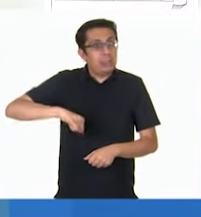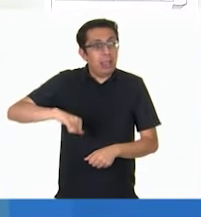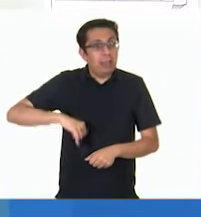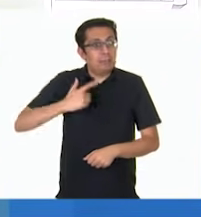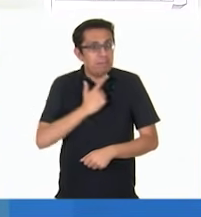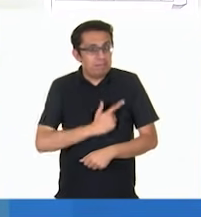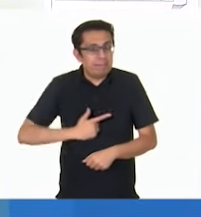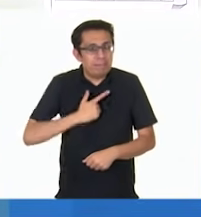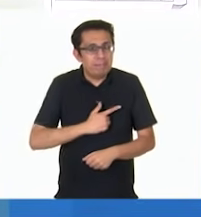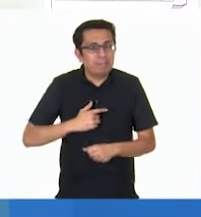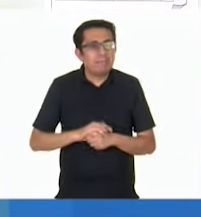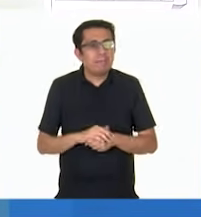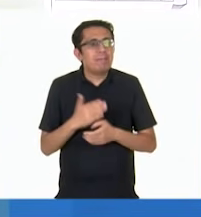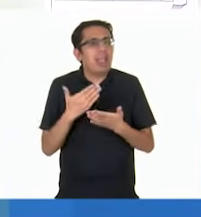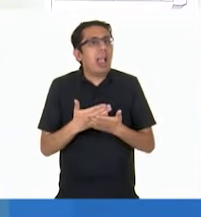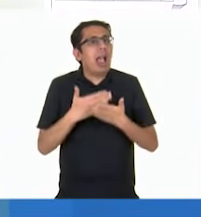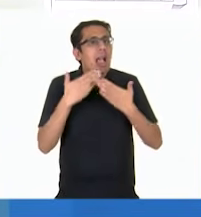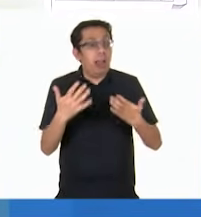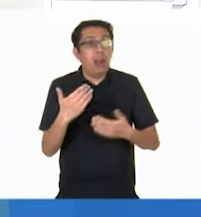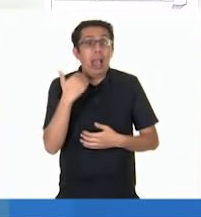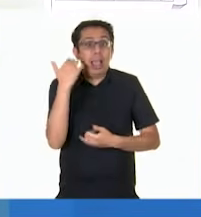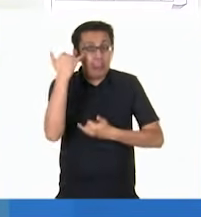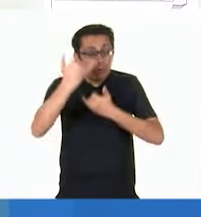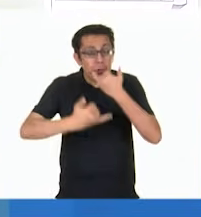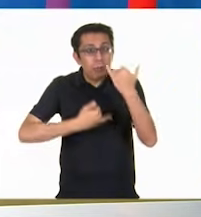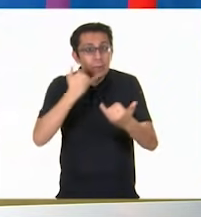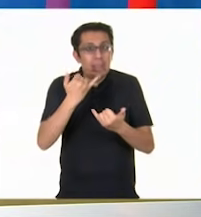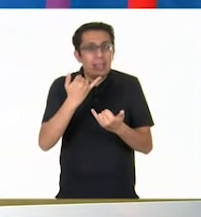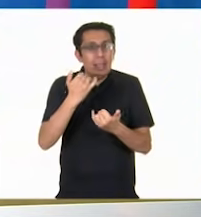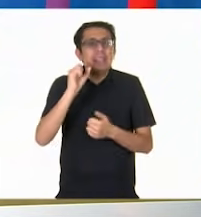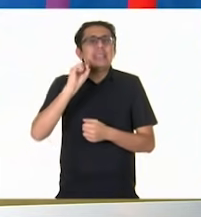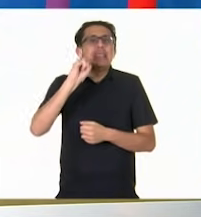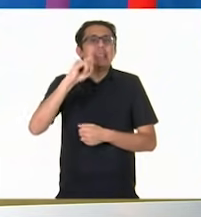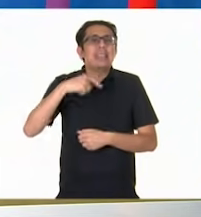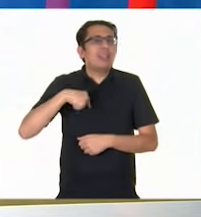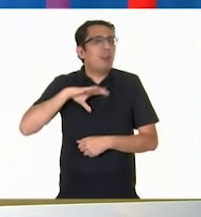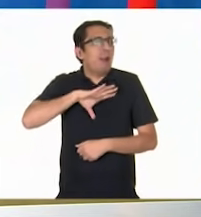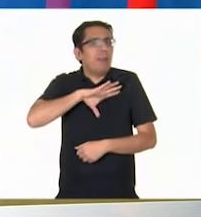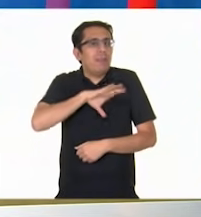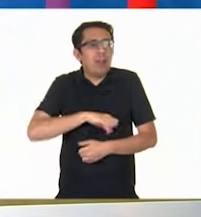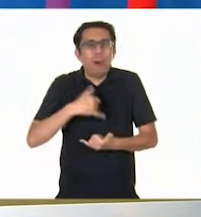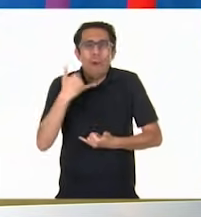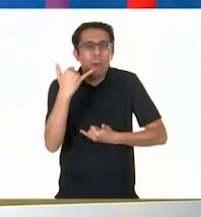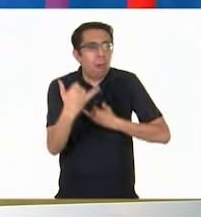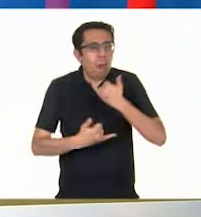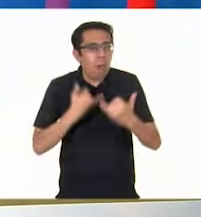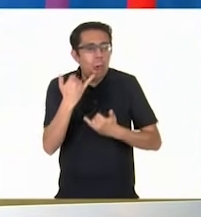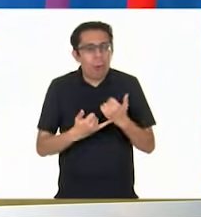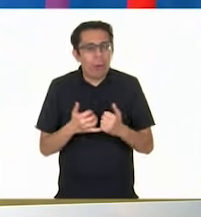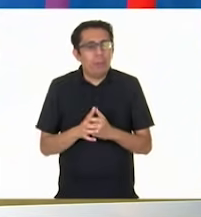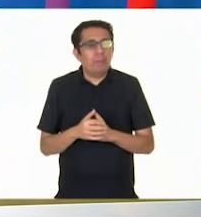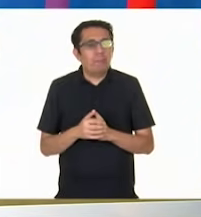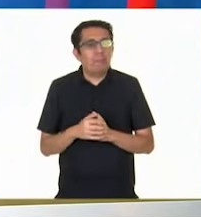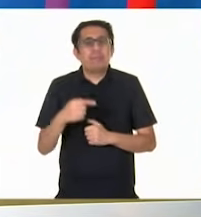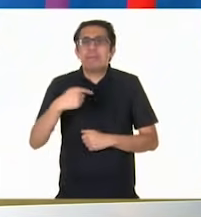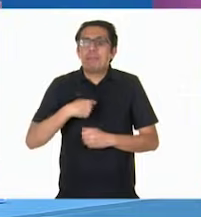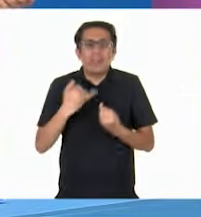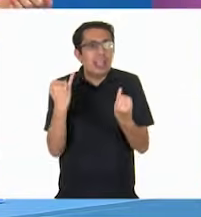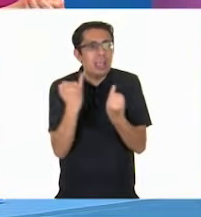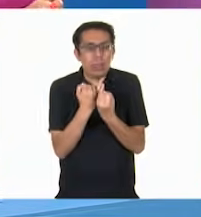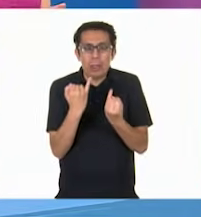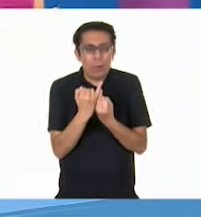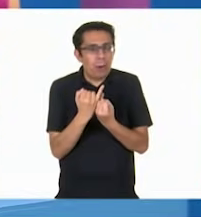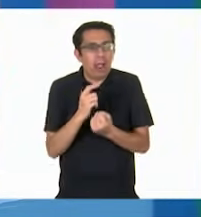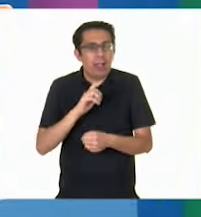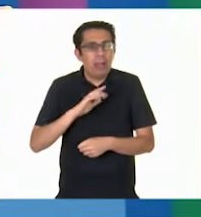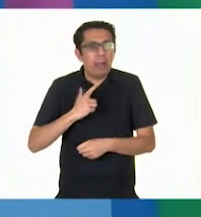Ahora, ¿qué les parece si jugamos? ¡Sí! ¡Me encantan los juegos, maestro! A mí también. ¿Qué